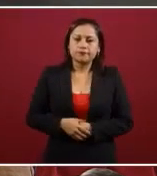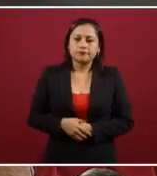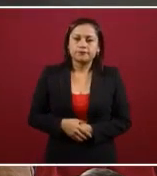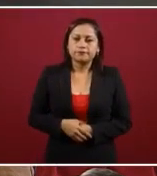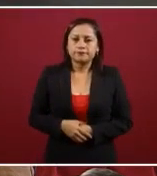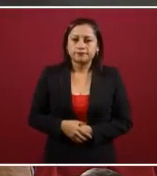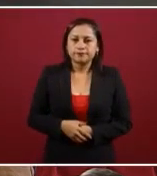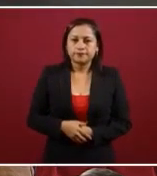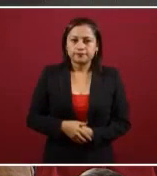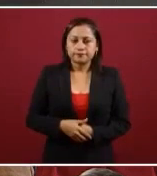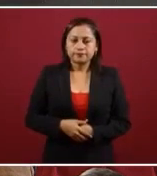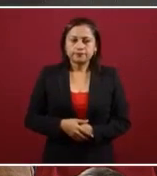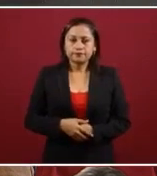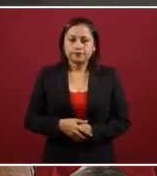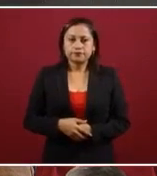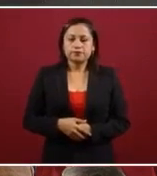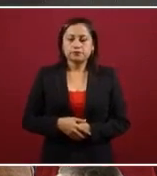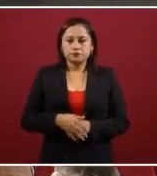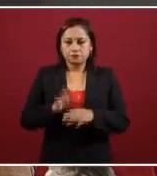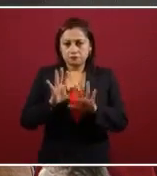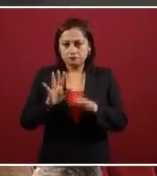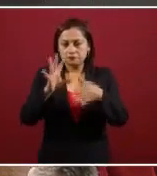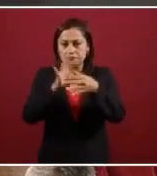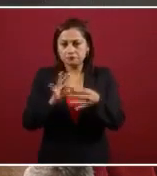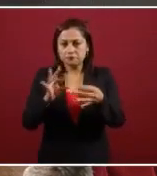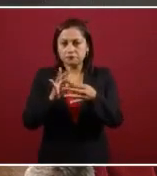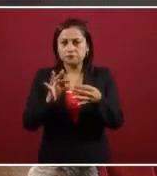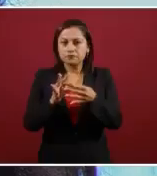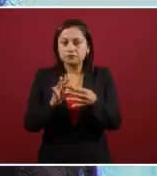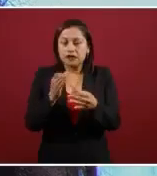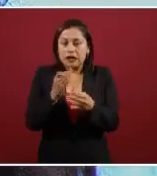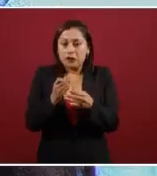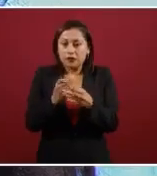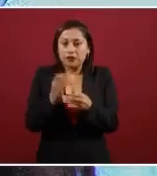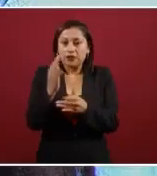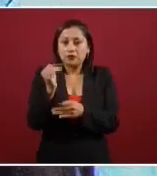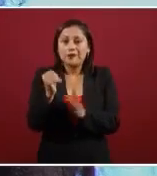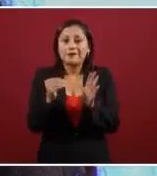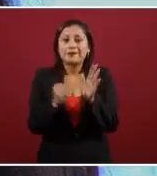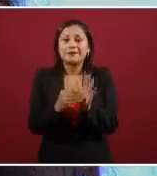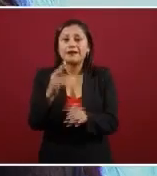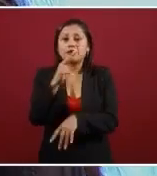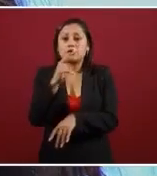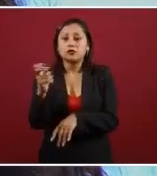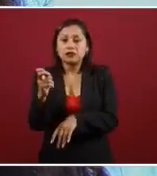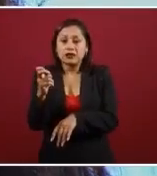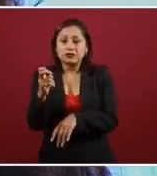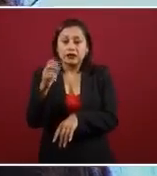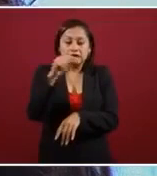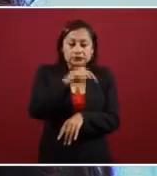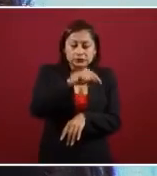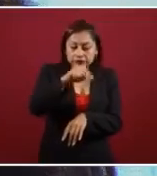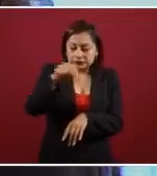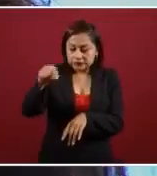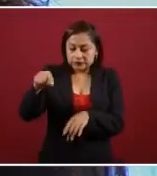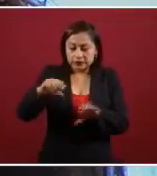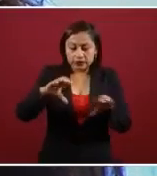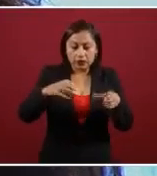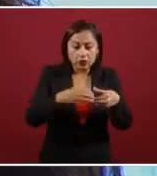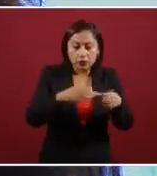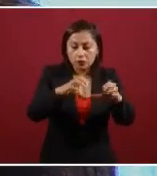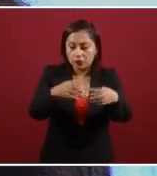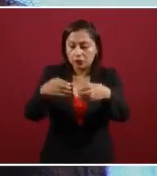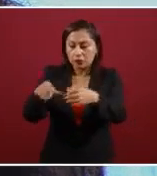Decirles que actualmente tenemos ya a 9.200 comunidades de aprendizaje campesino, que cada comunidad de